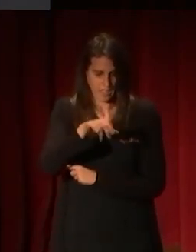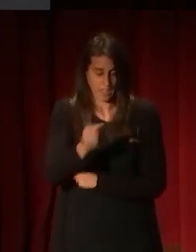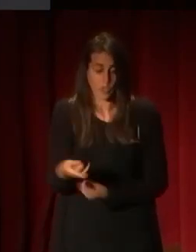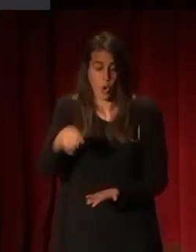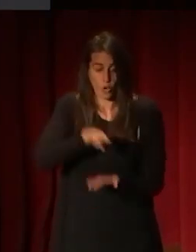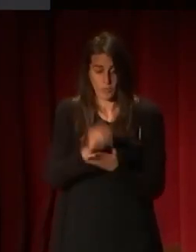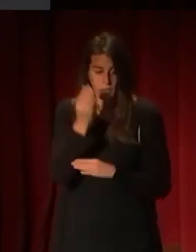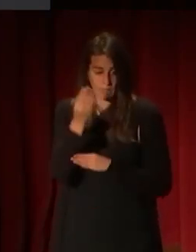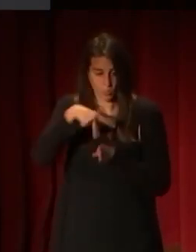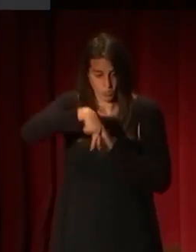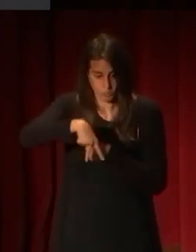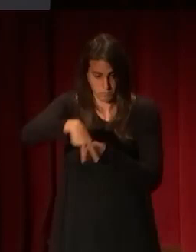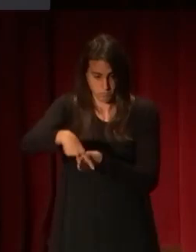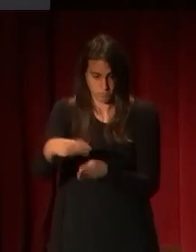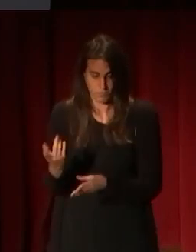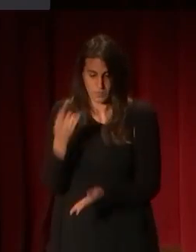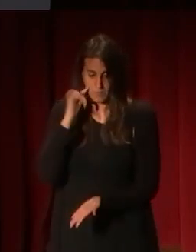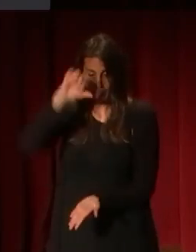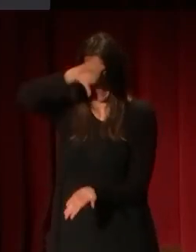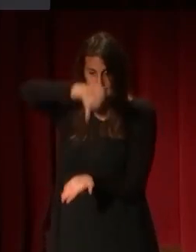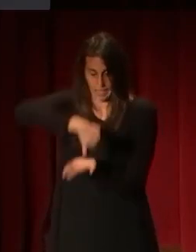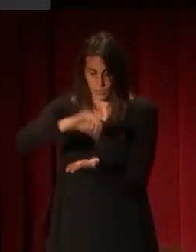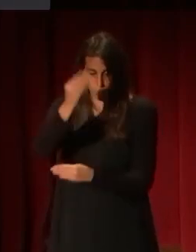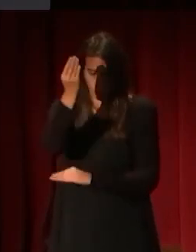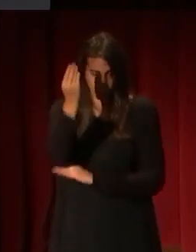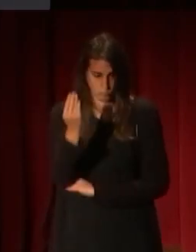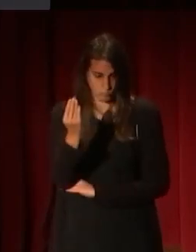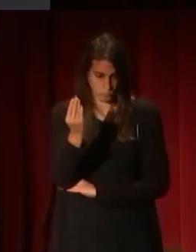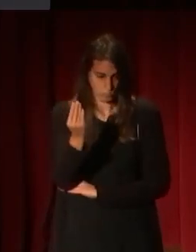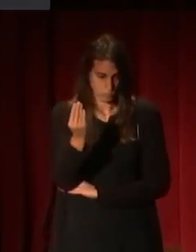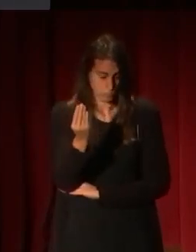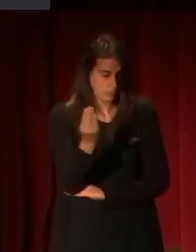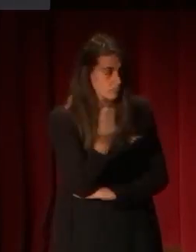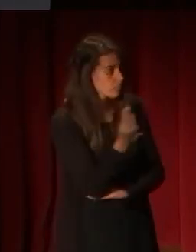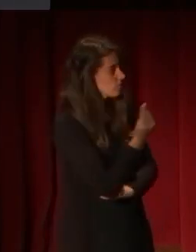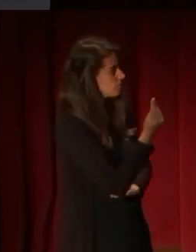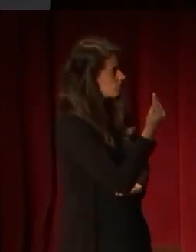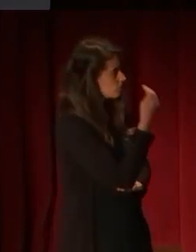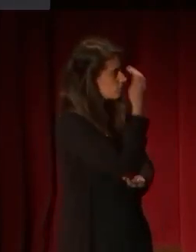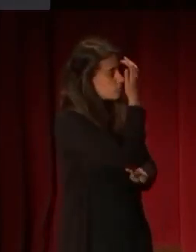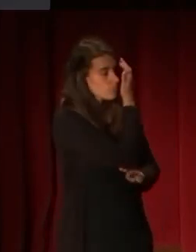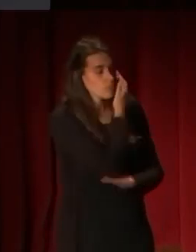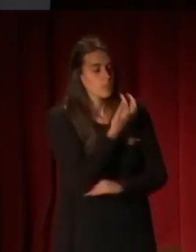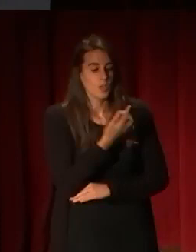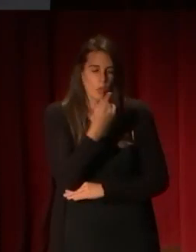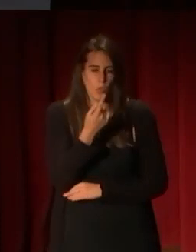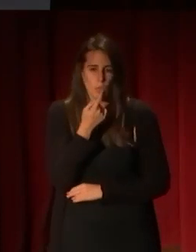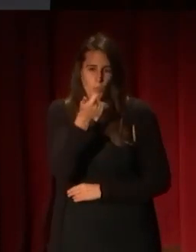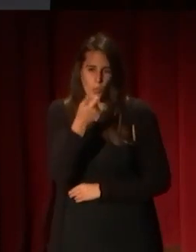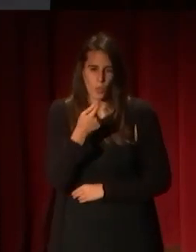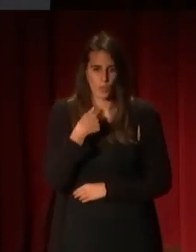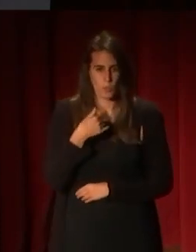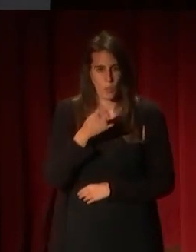de felipe que centra la composición y qué transgrede un poco el espíritu original